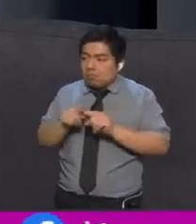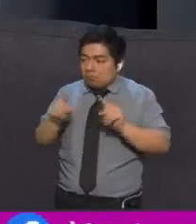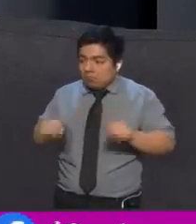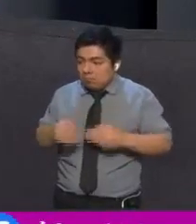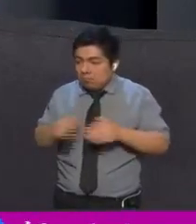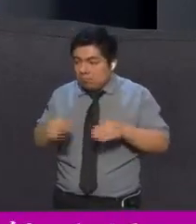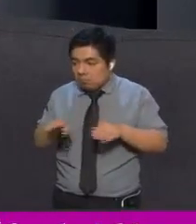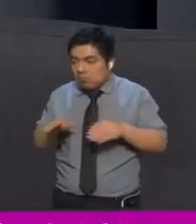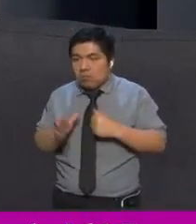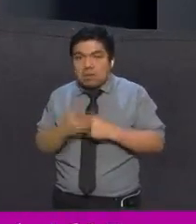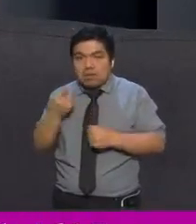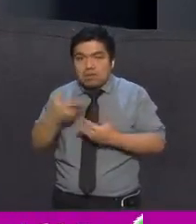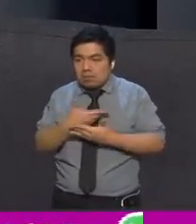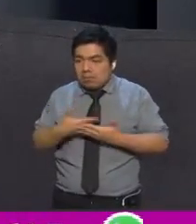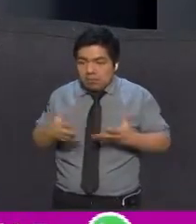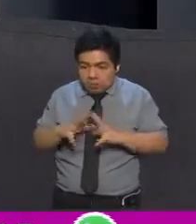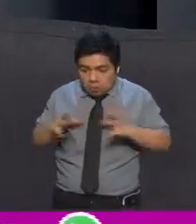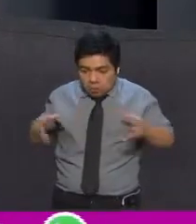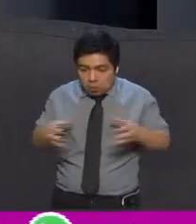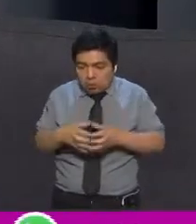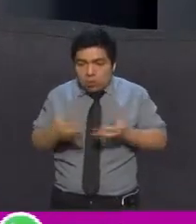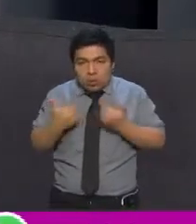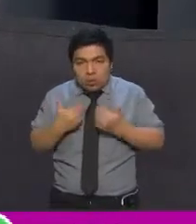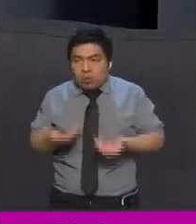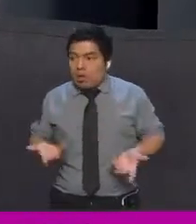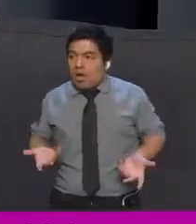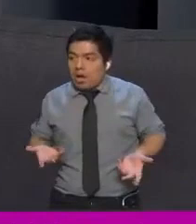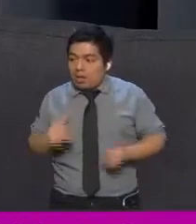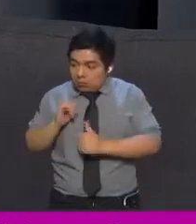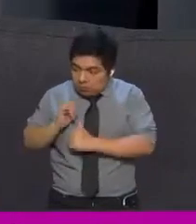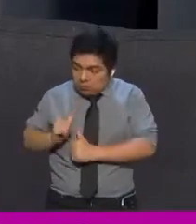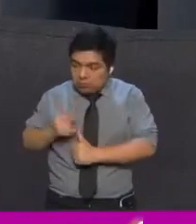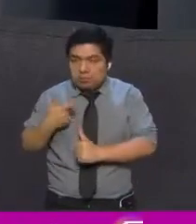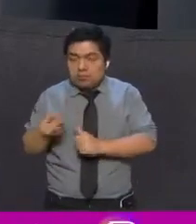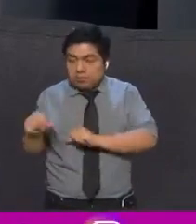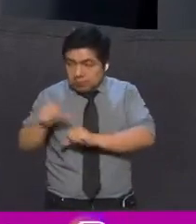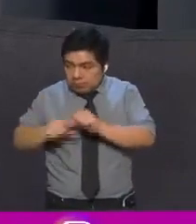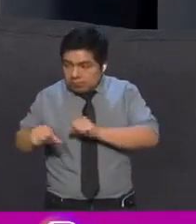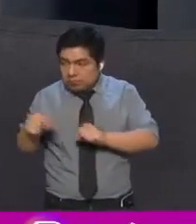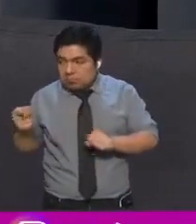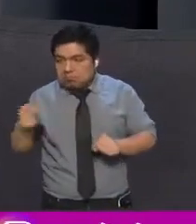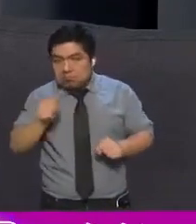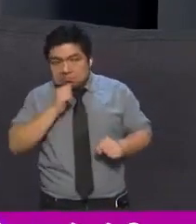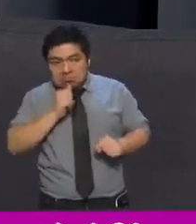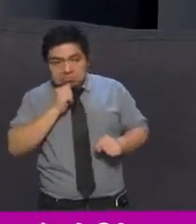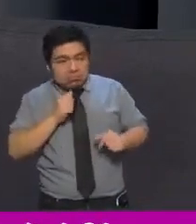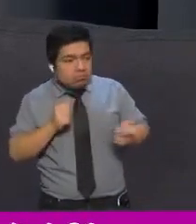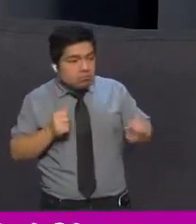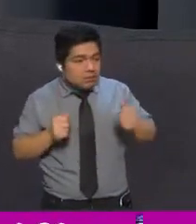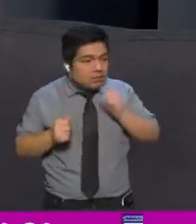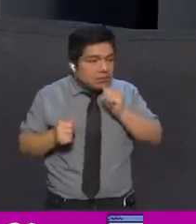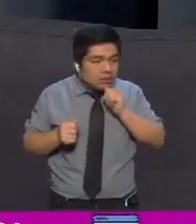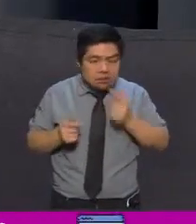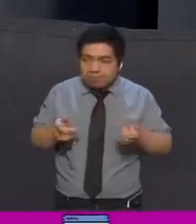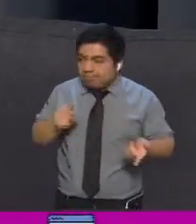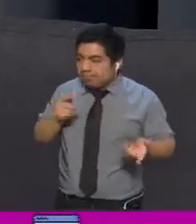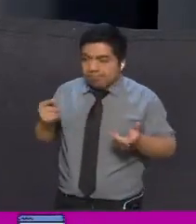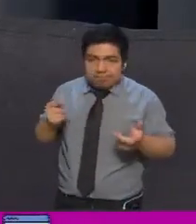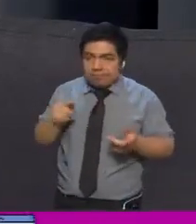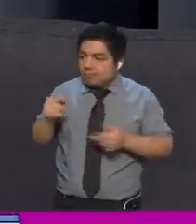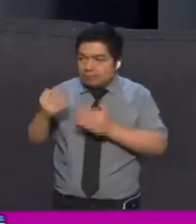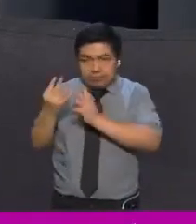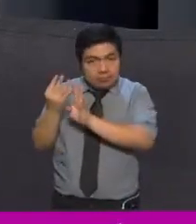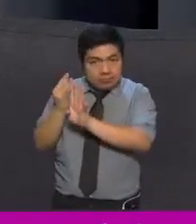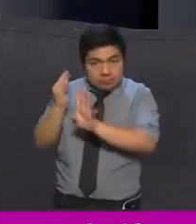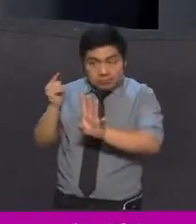quizás no abre porque no tiene el integr total del funcionariado pero si se llama al suplente y el suplentes tampoco llegan van a tomar una persona de la